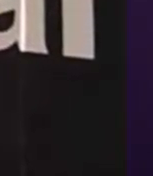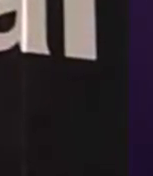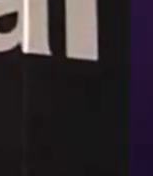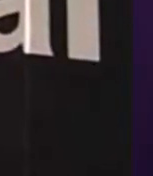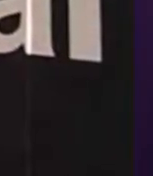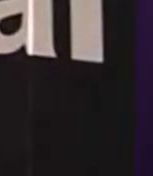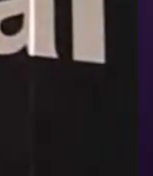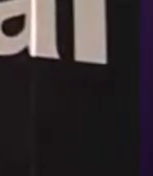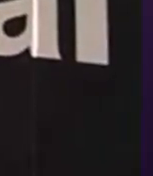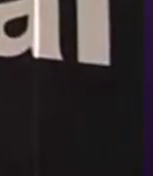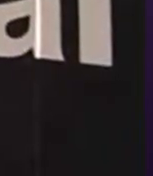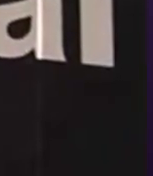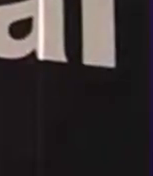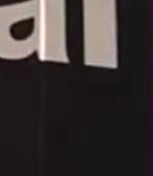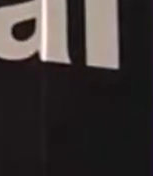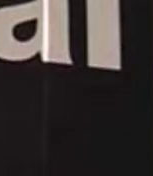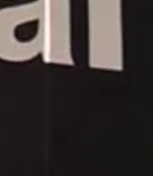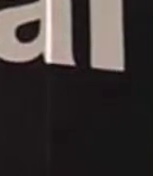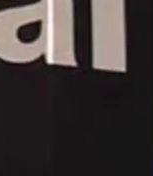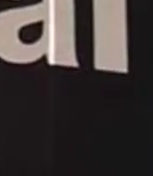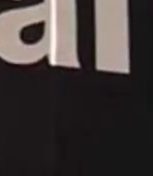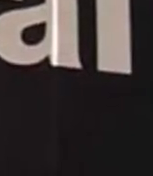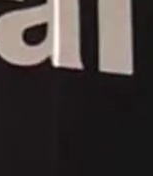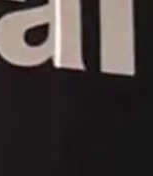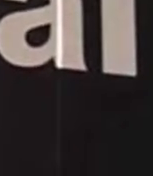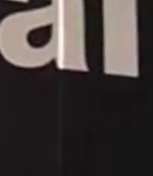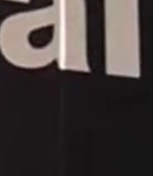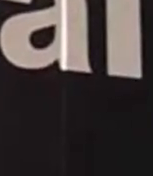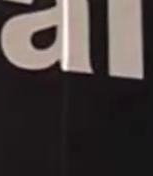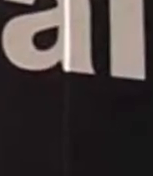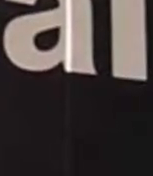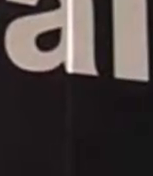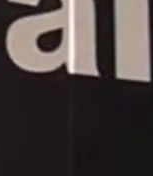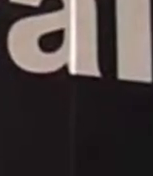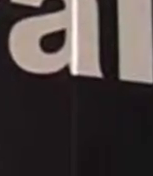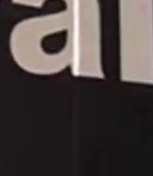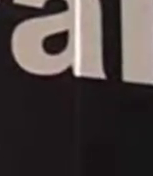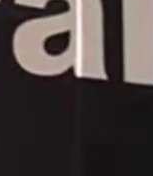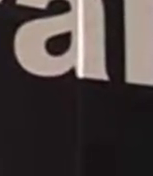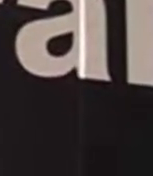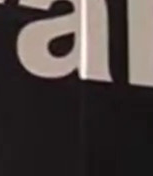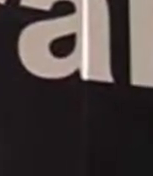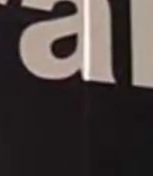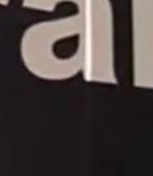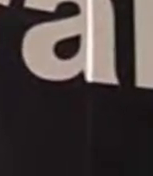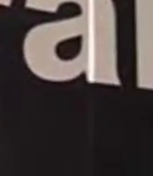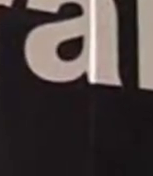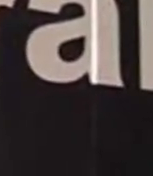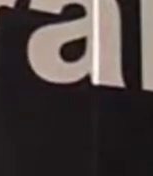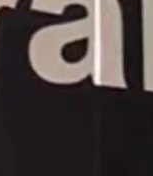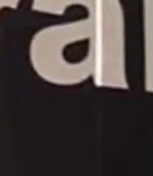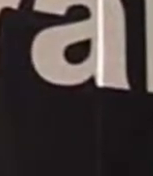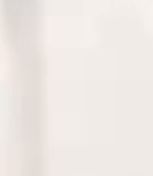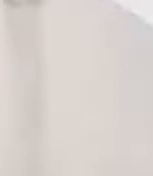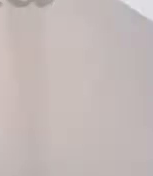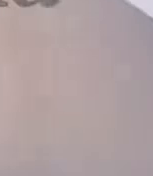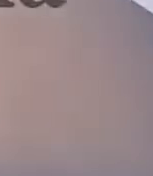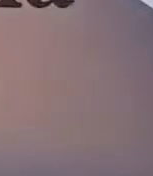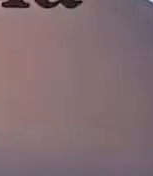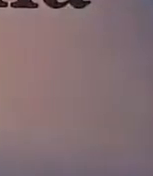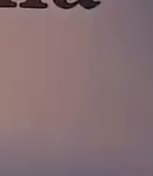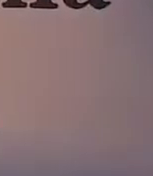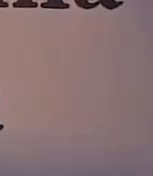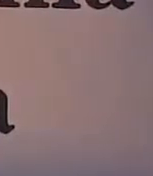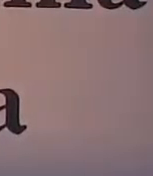El Instituto Nacional Electoral reportó que más de 12.6 millones de personas mayores de 18 años de edad vieron por